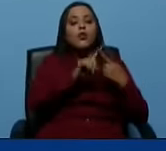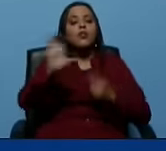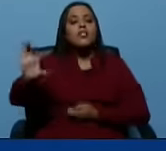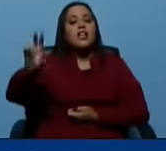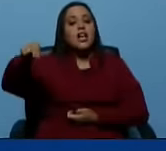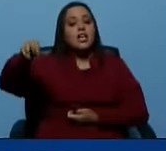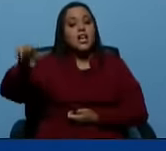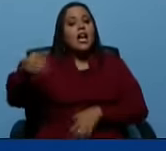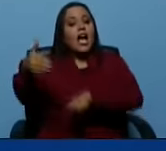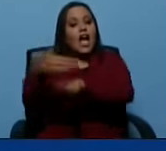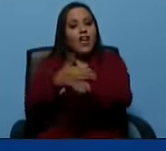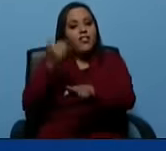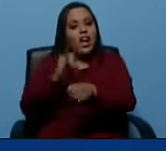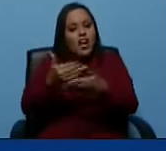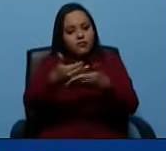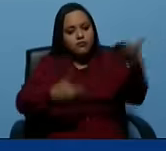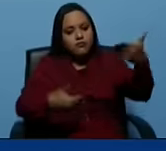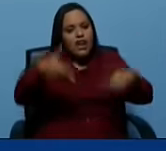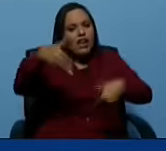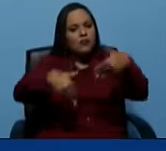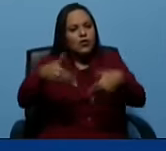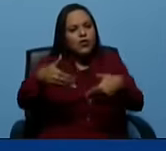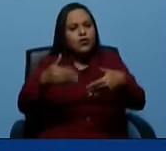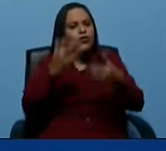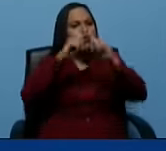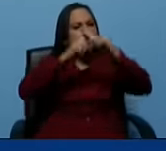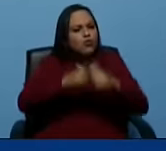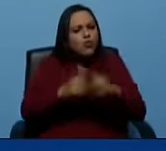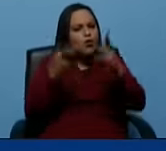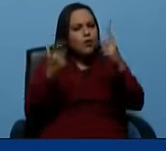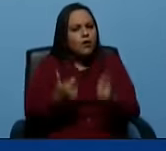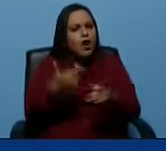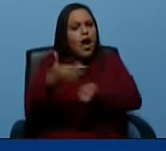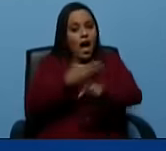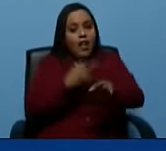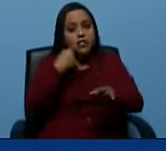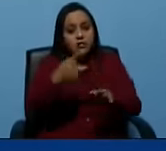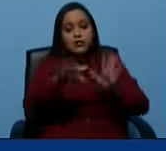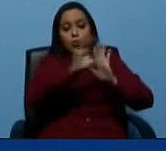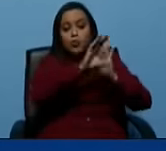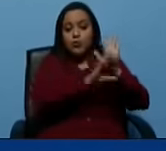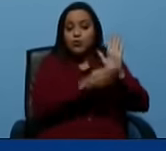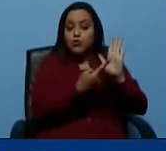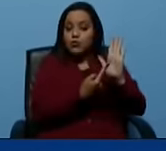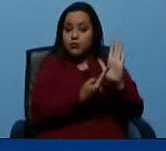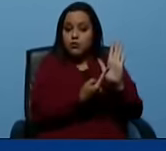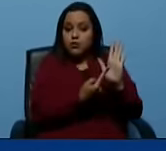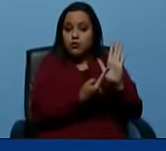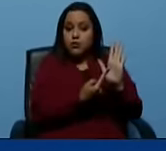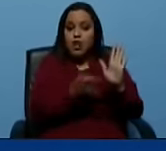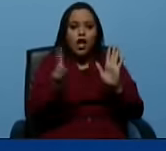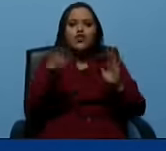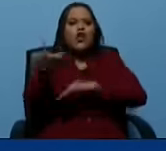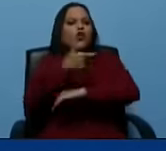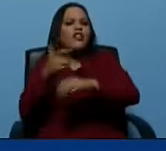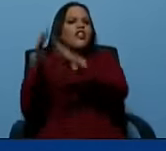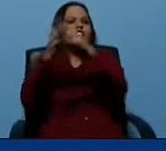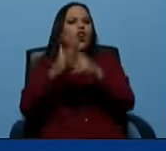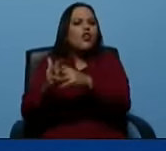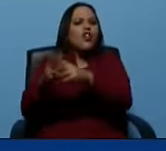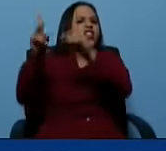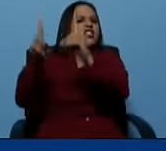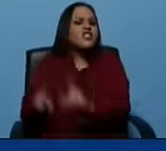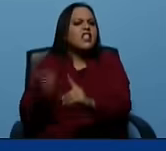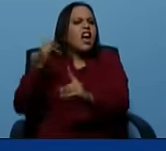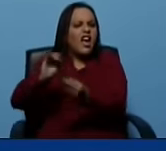que ya emitió resultados como manda la Constitución. No es el gobierno gringo que va a decir que tiene